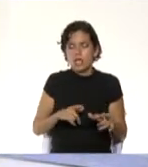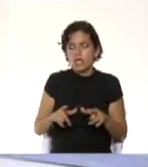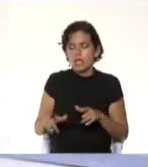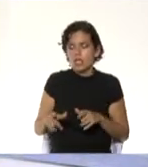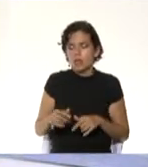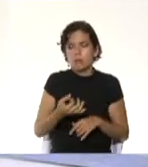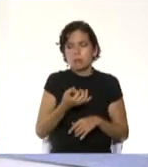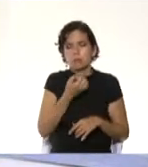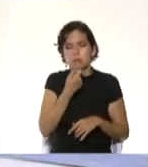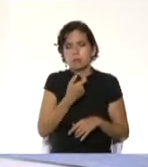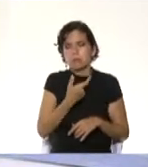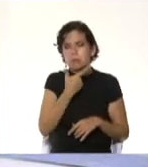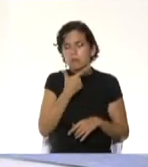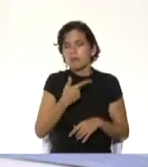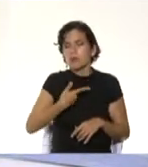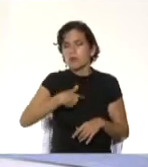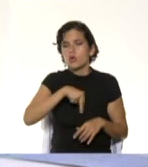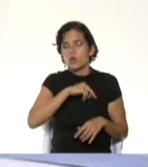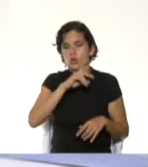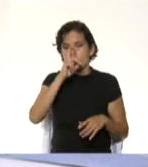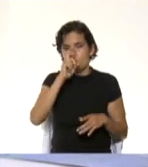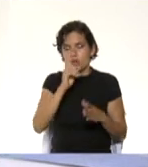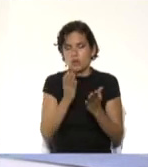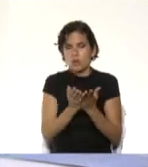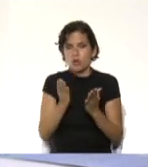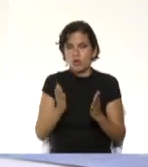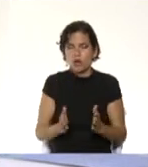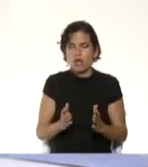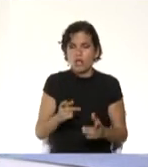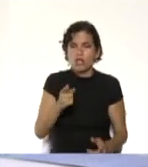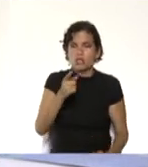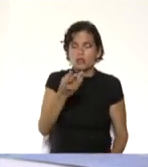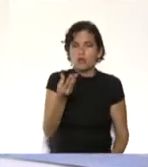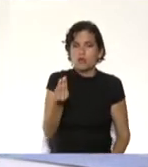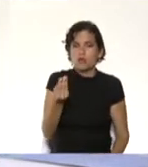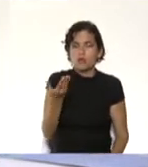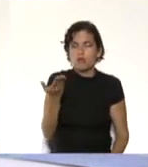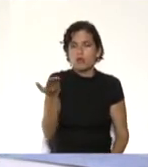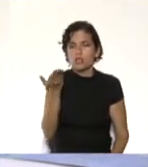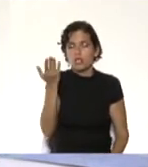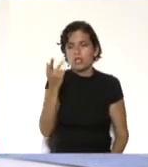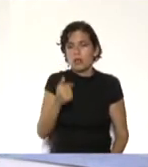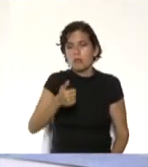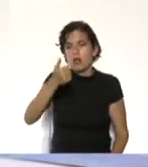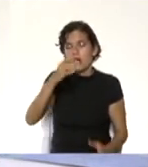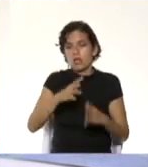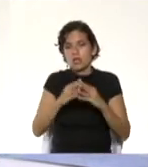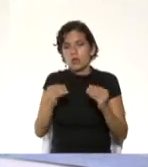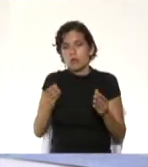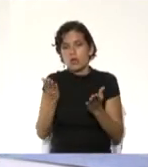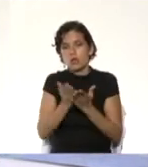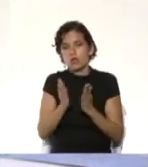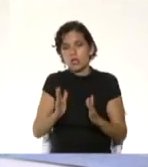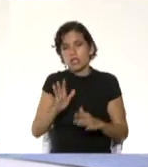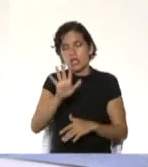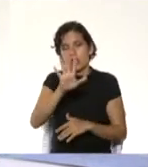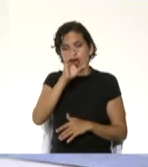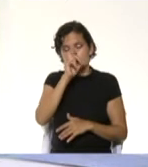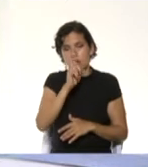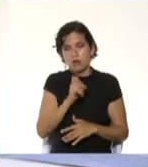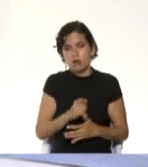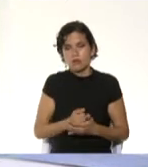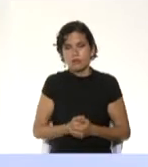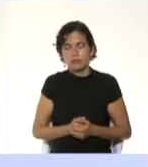escolar. Entonces, eso es una toma de decisiones para nosotros muy importante, sobre todo para los estudiantes de quinto año.